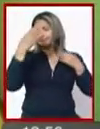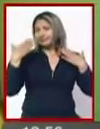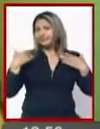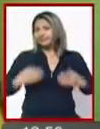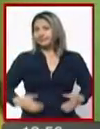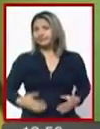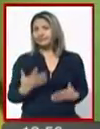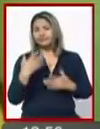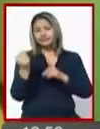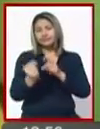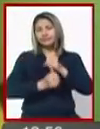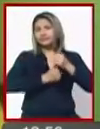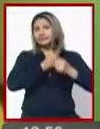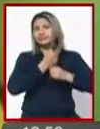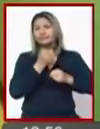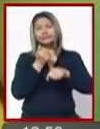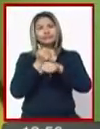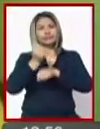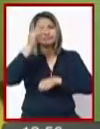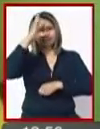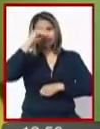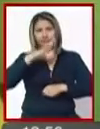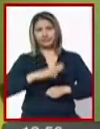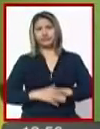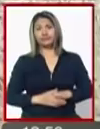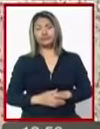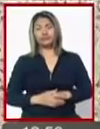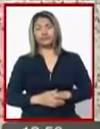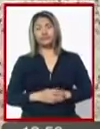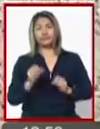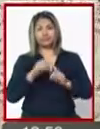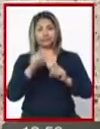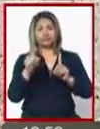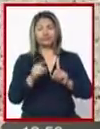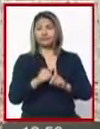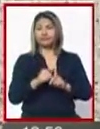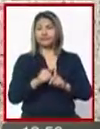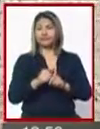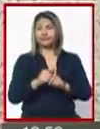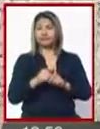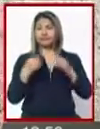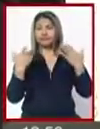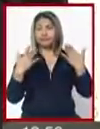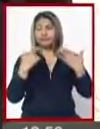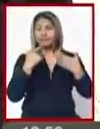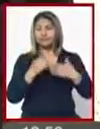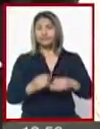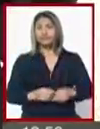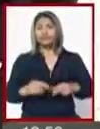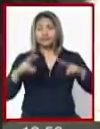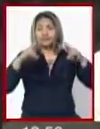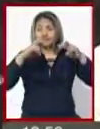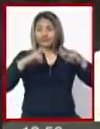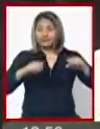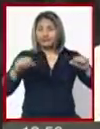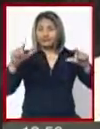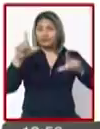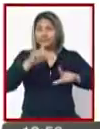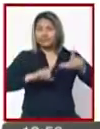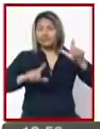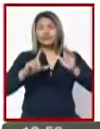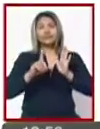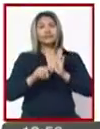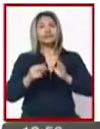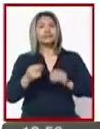violencia que ha sufrido por parte de su agresor. La parte del embarazo va a ser acreditada, obviamente, a través de un examen correspondiente.